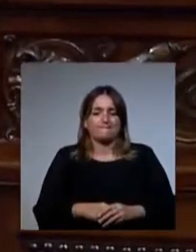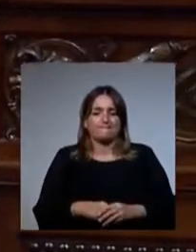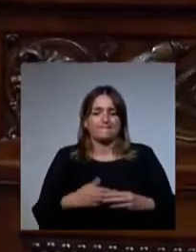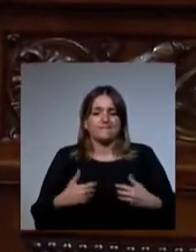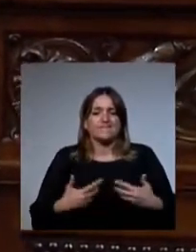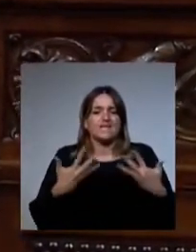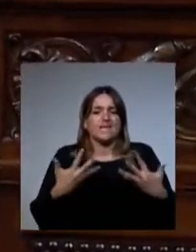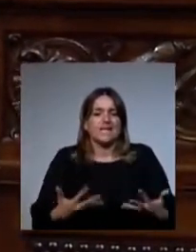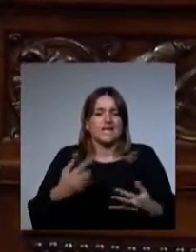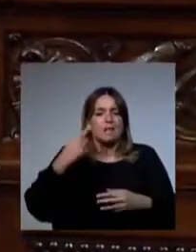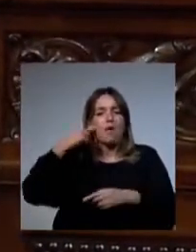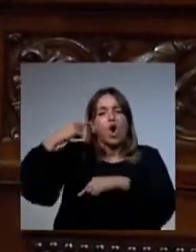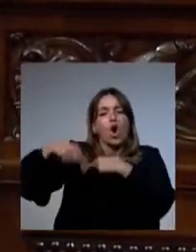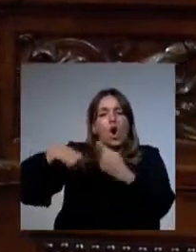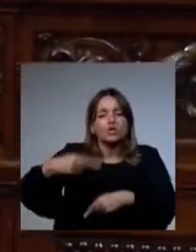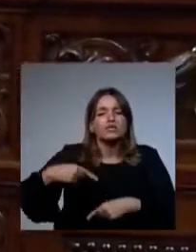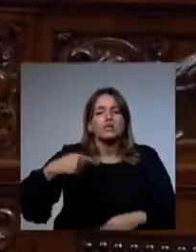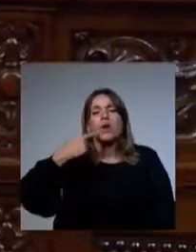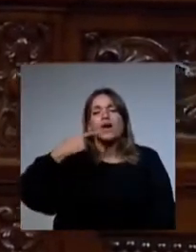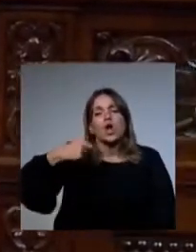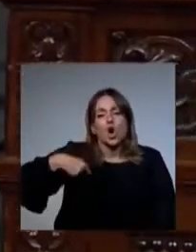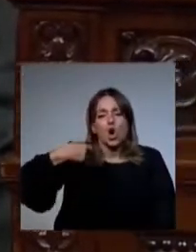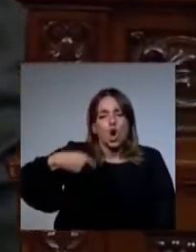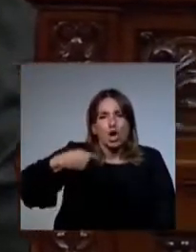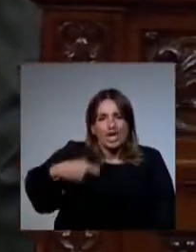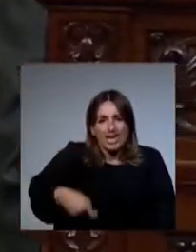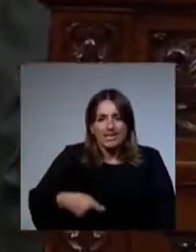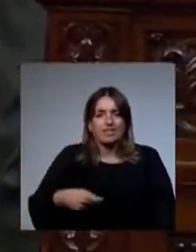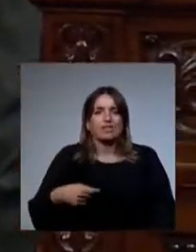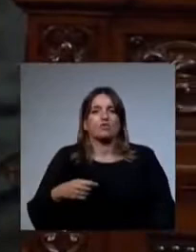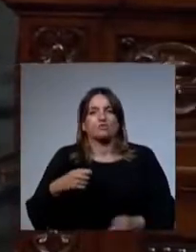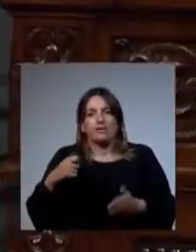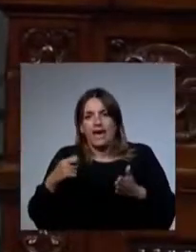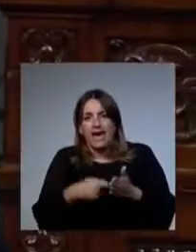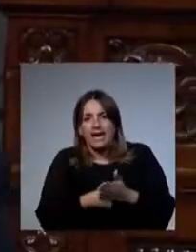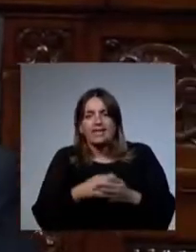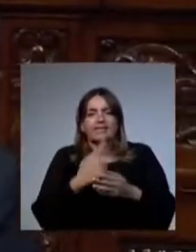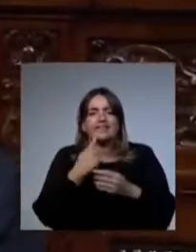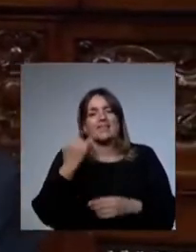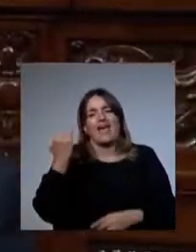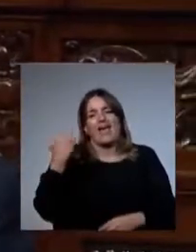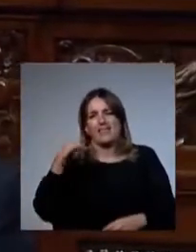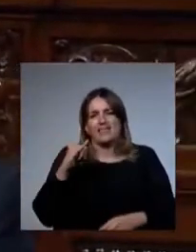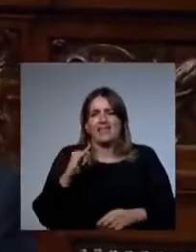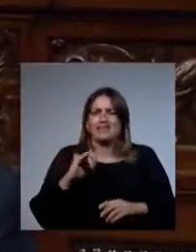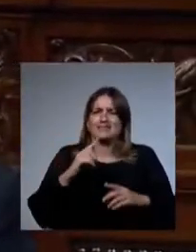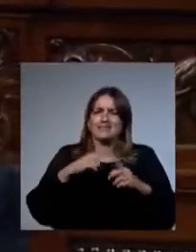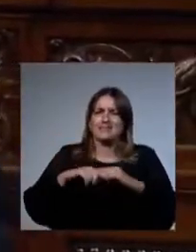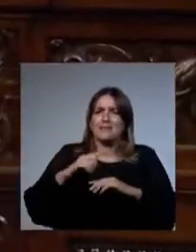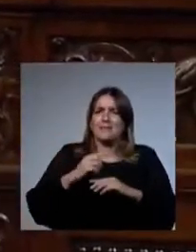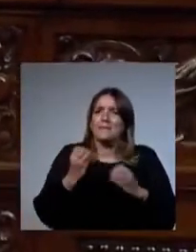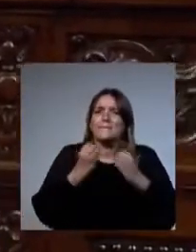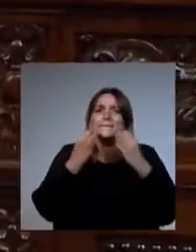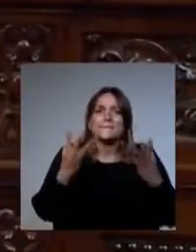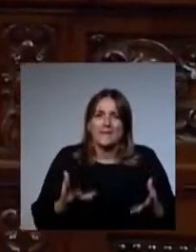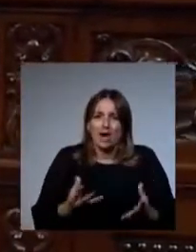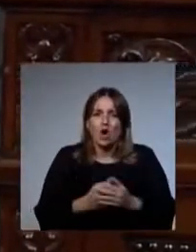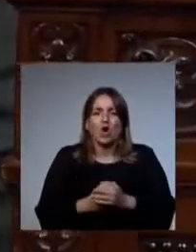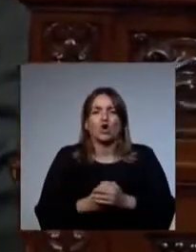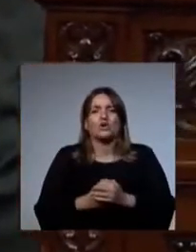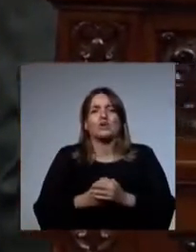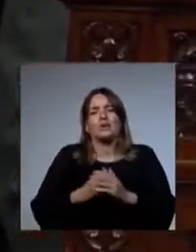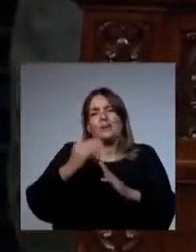Pretendemos continuar con los créditos garantizados con tasas de interés todavía más convenientes y